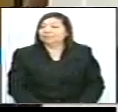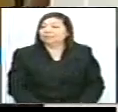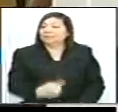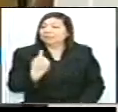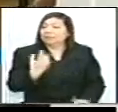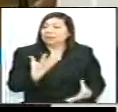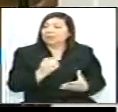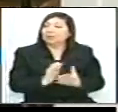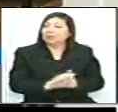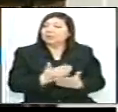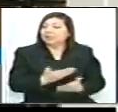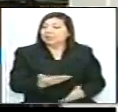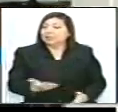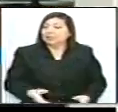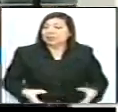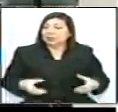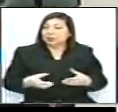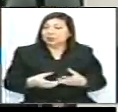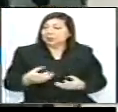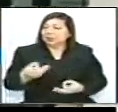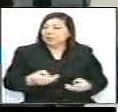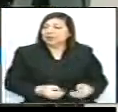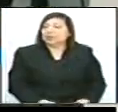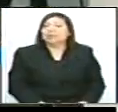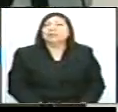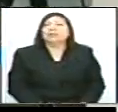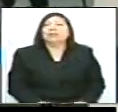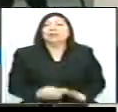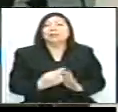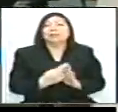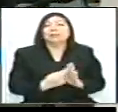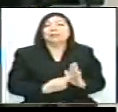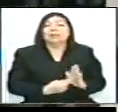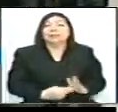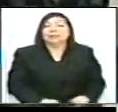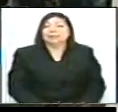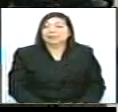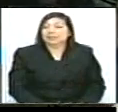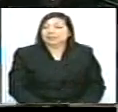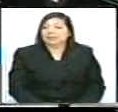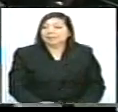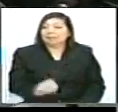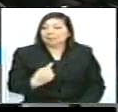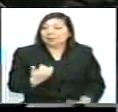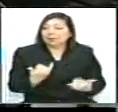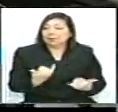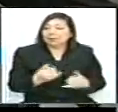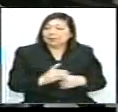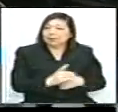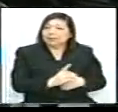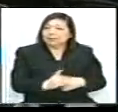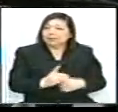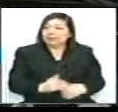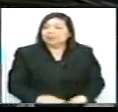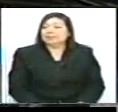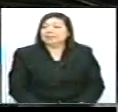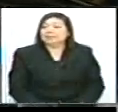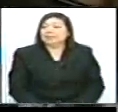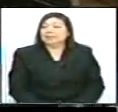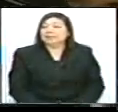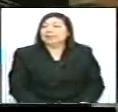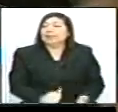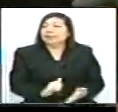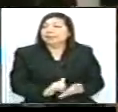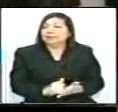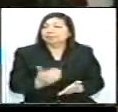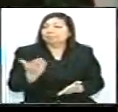saludar a la Comisión de Presupuesto y Cuenta General de la República por esta sesión descentralizada en la que